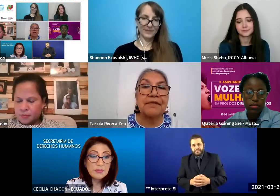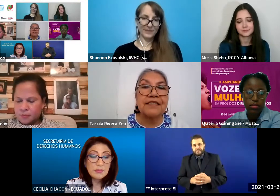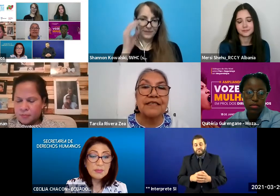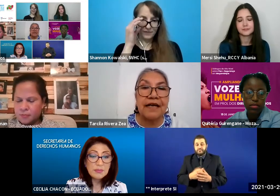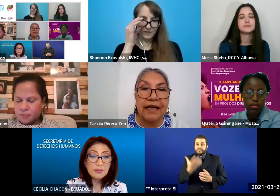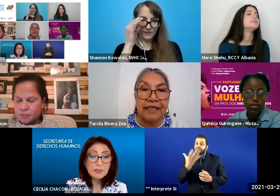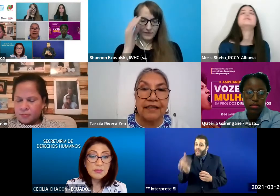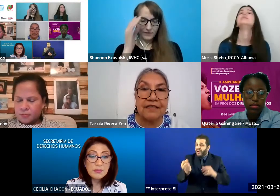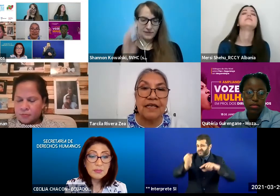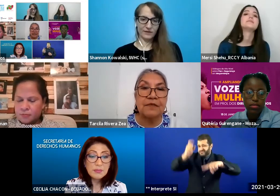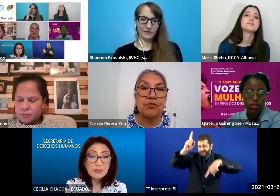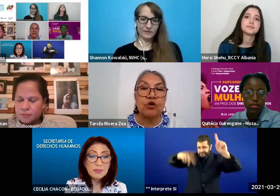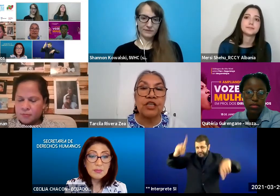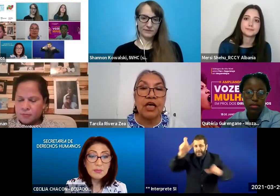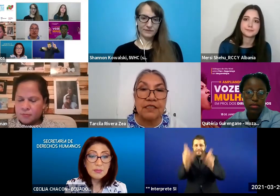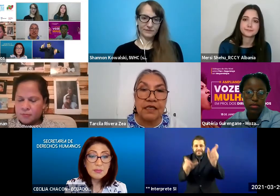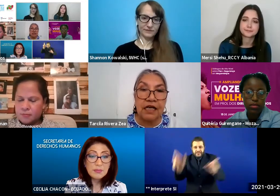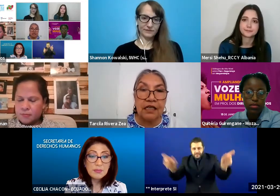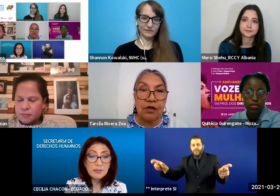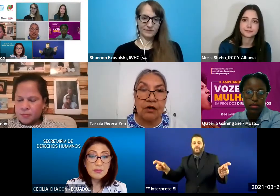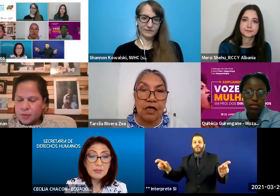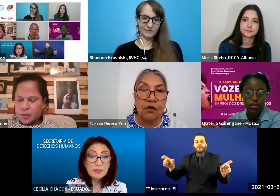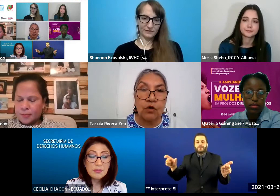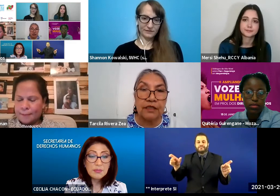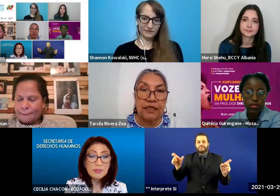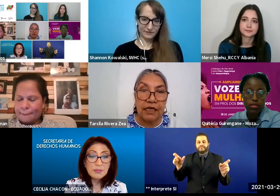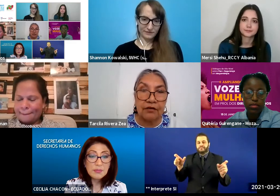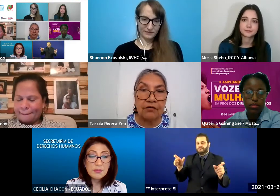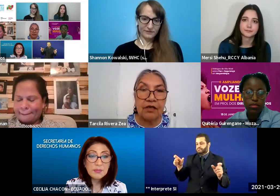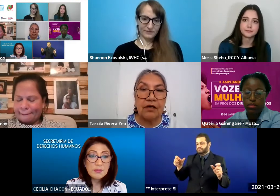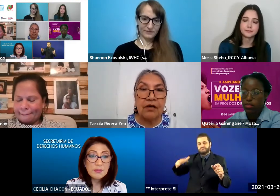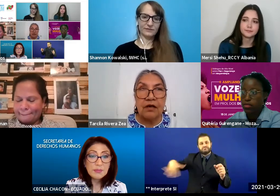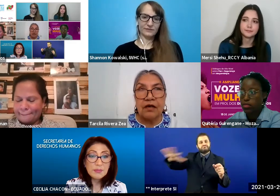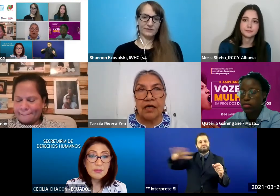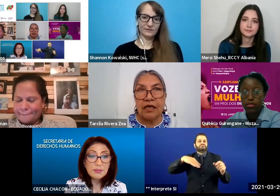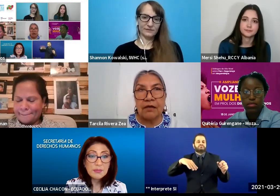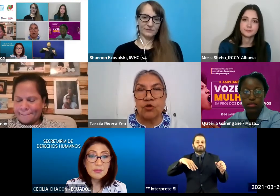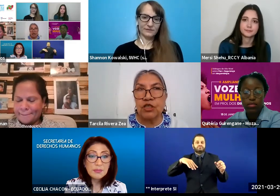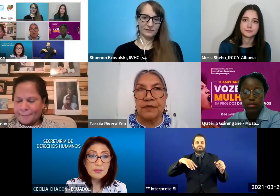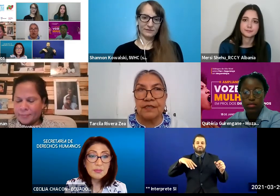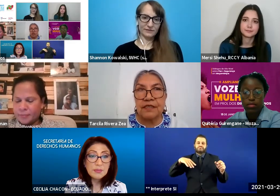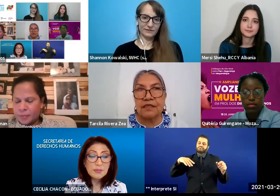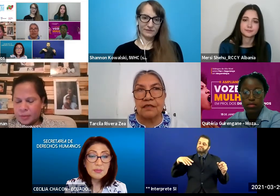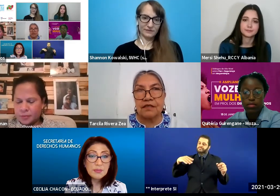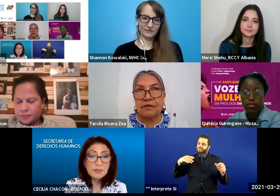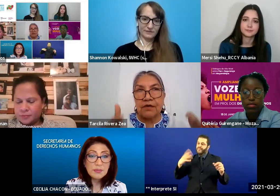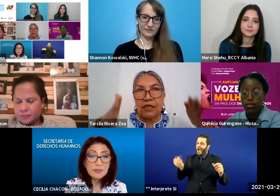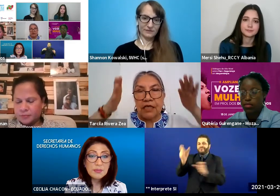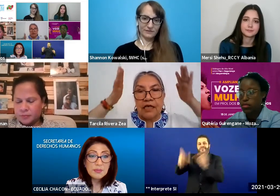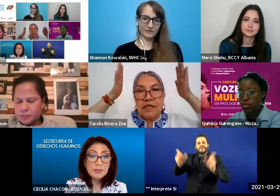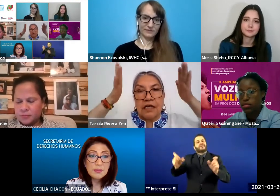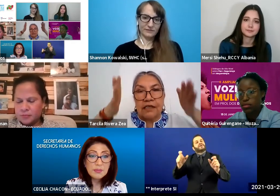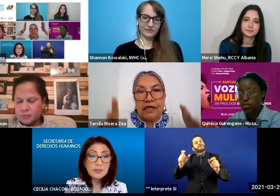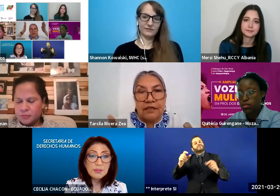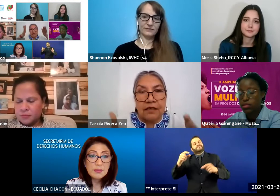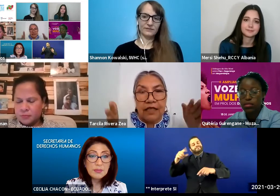las diversas agendas, las prioridades que cada cual tiene, ¿no? Muchas veces se vienen